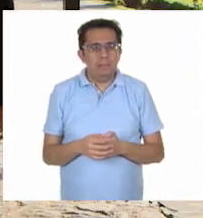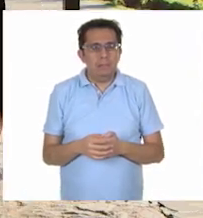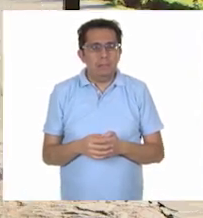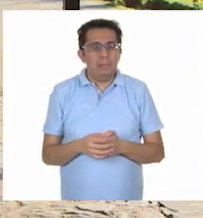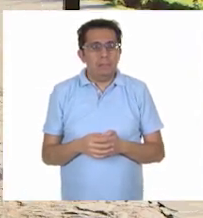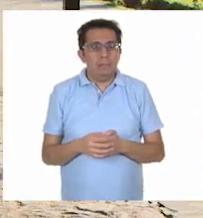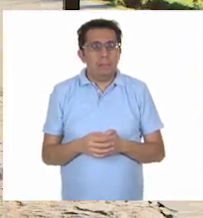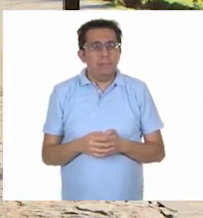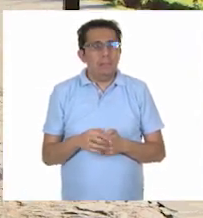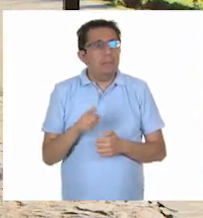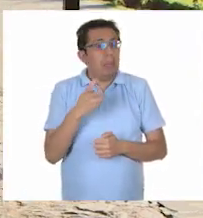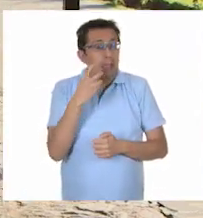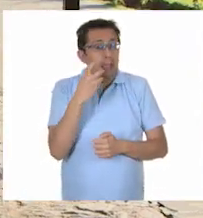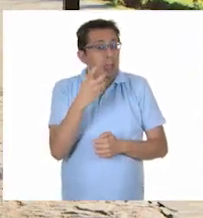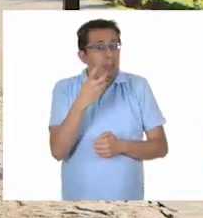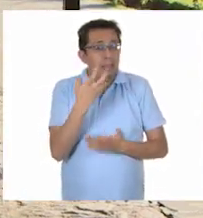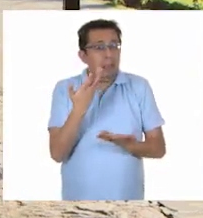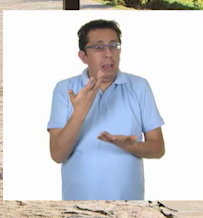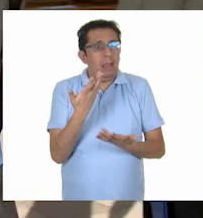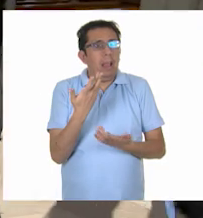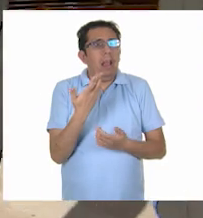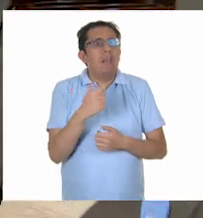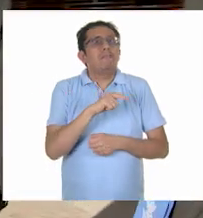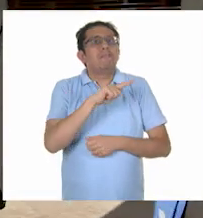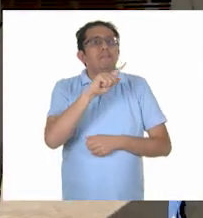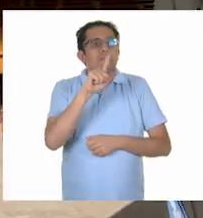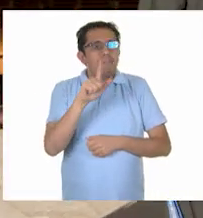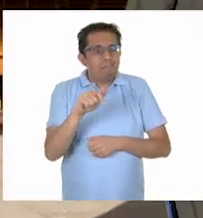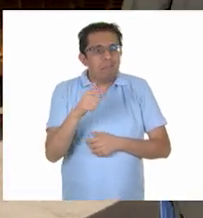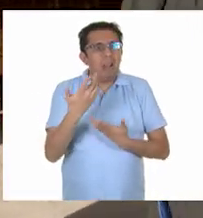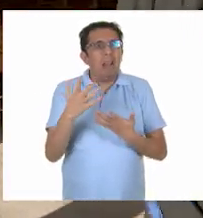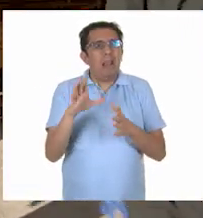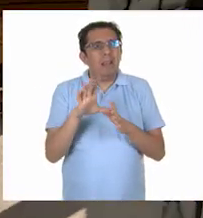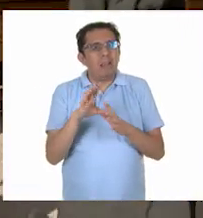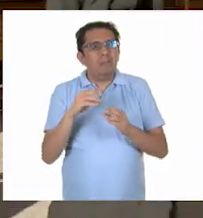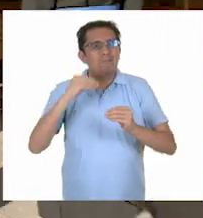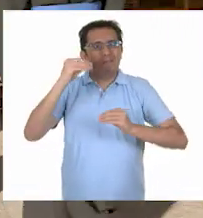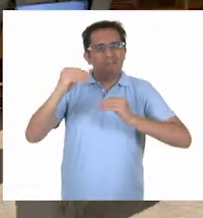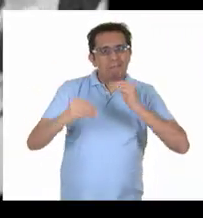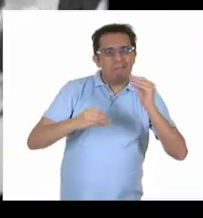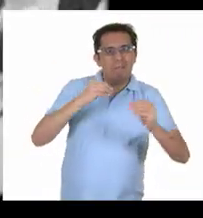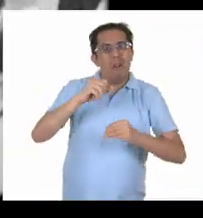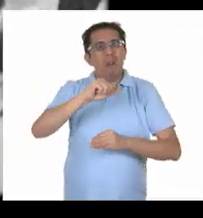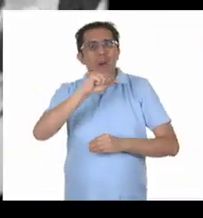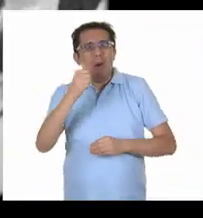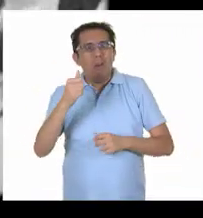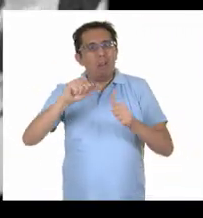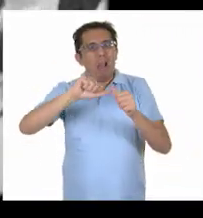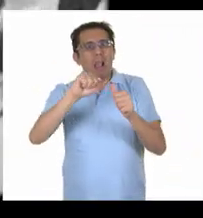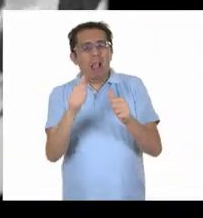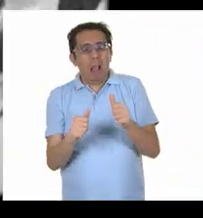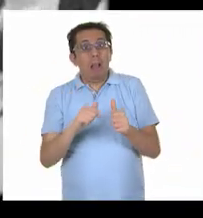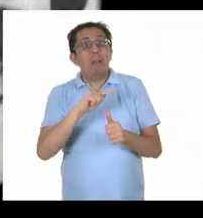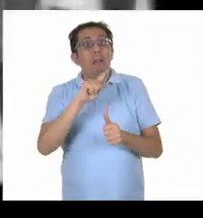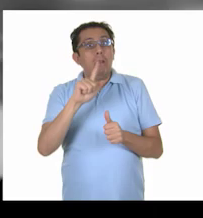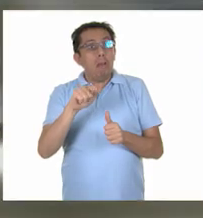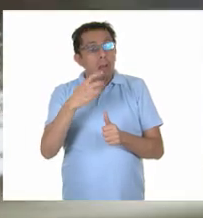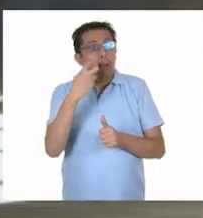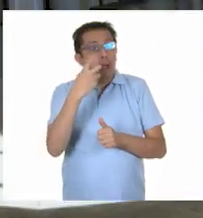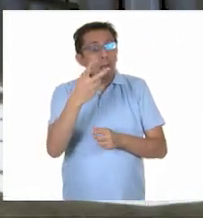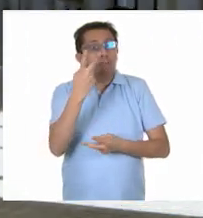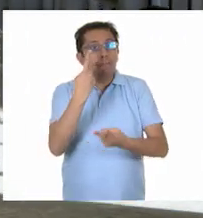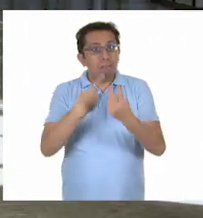Y aunque esta característica lo llevó a tener diferencias con otros creadores de la época, a la postre le resultó muy